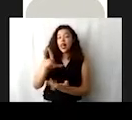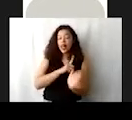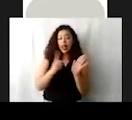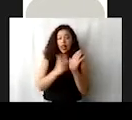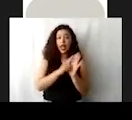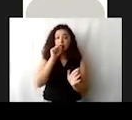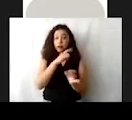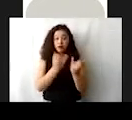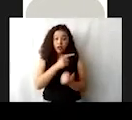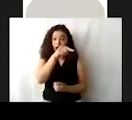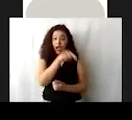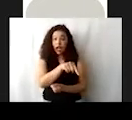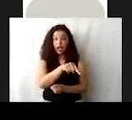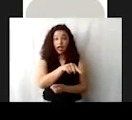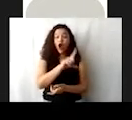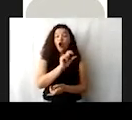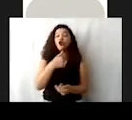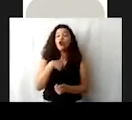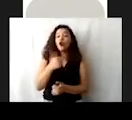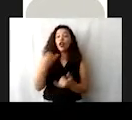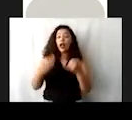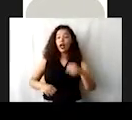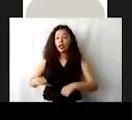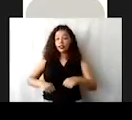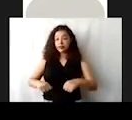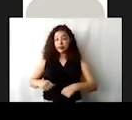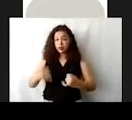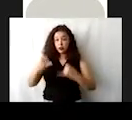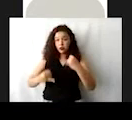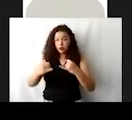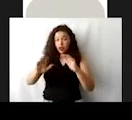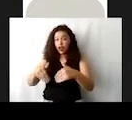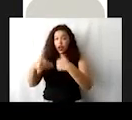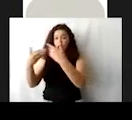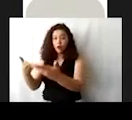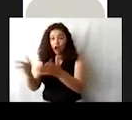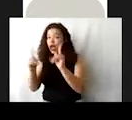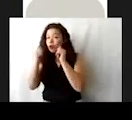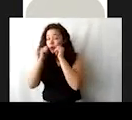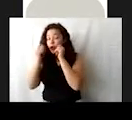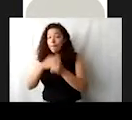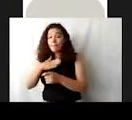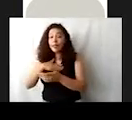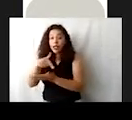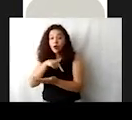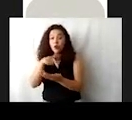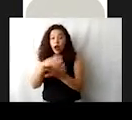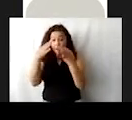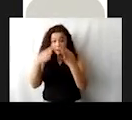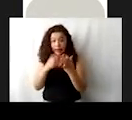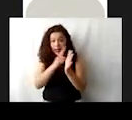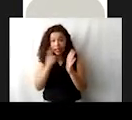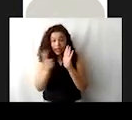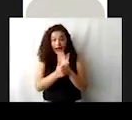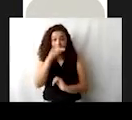Aunque yo realice otros actos jurídicos, ¿no? No así en el caso en que tenga sucursales, ¿sí? Mi domicilio legal pues va a